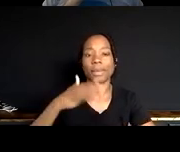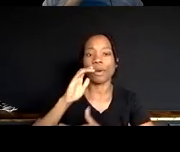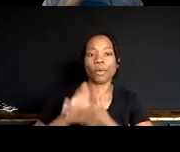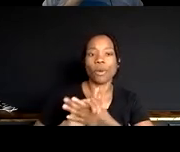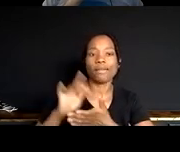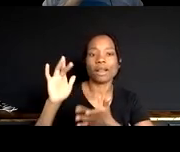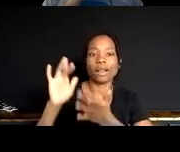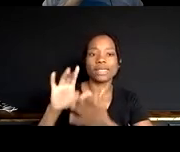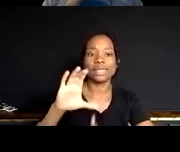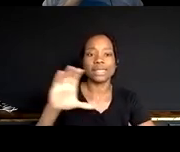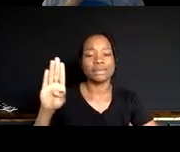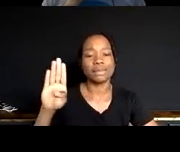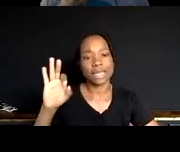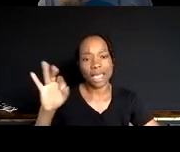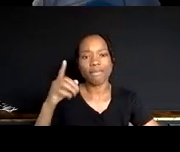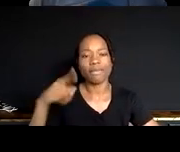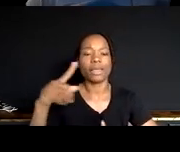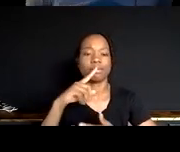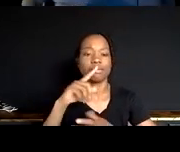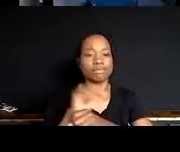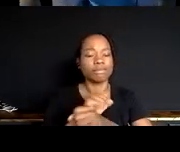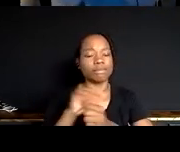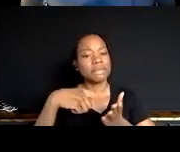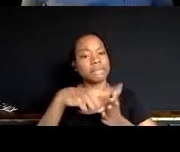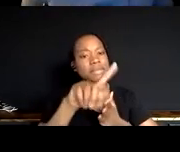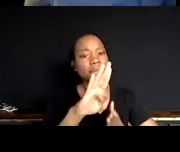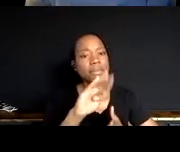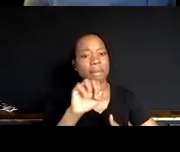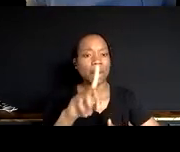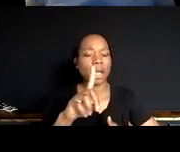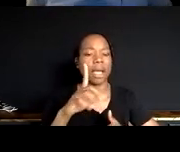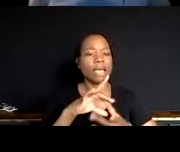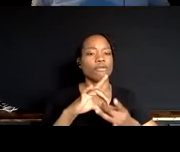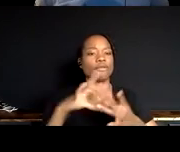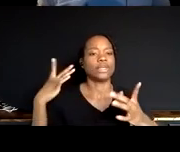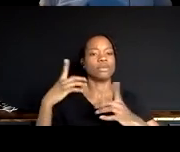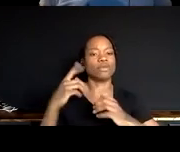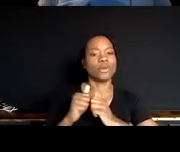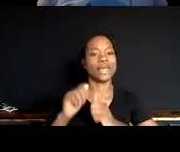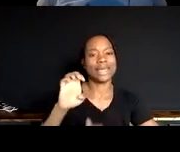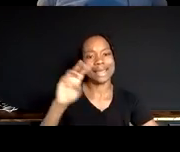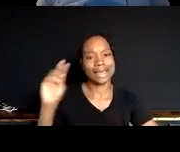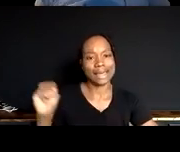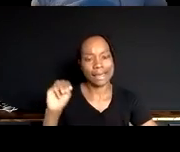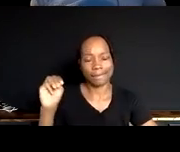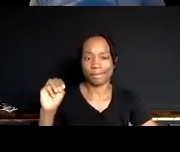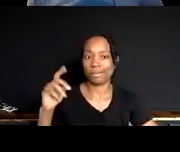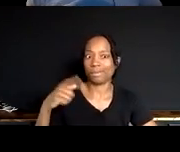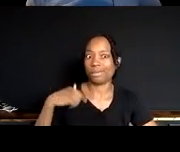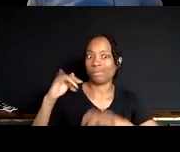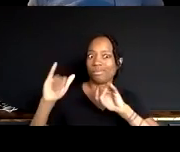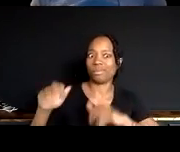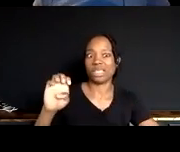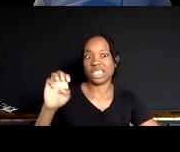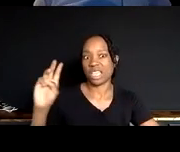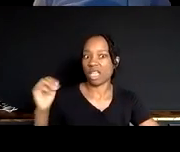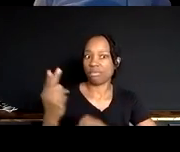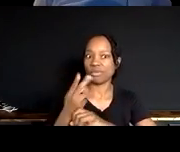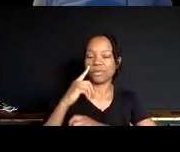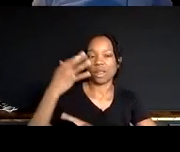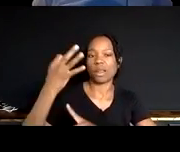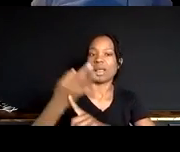CCDF, ellos pagaron mi fianza y yo fui soltado en monitoreo electrónico. Yo estuve en el monitoreo electrónico